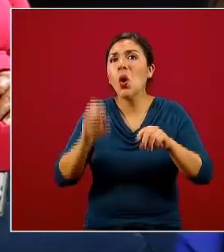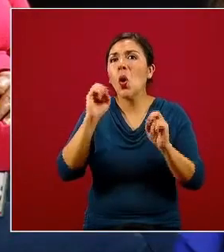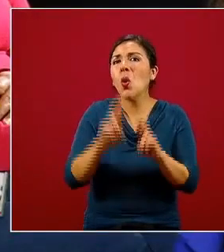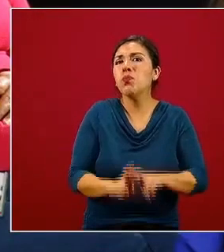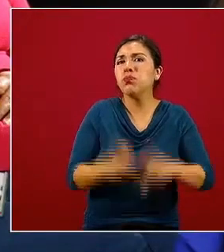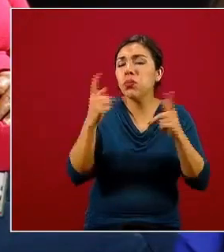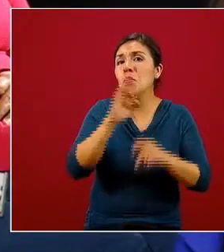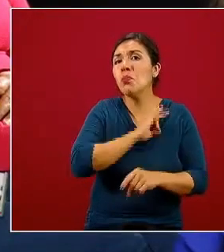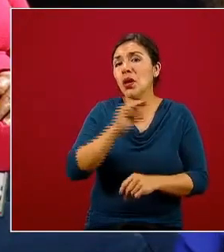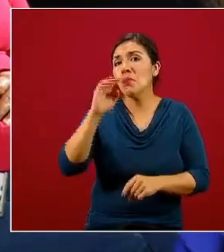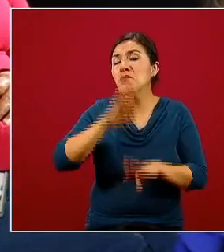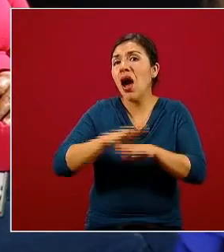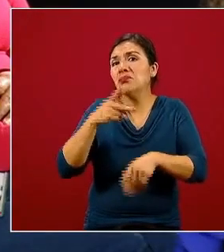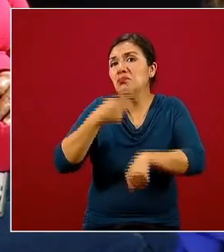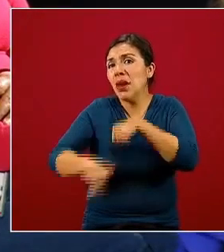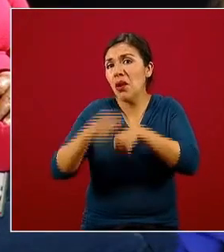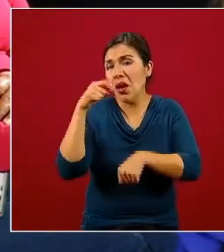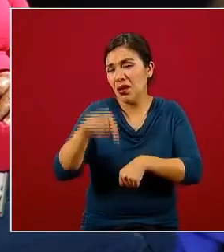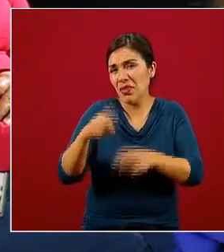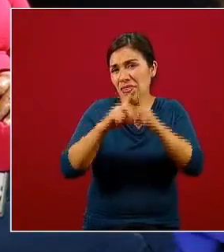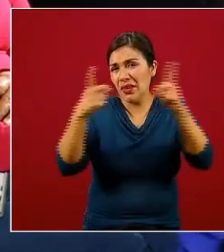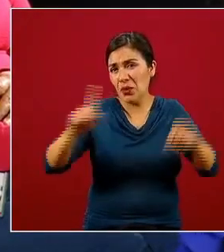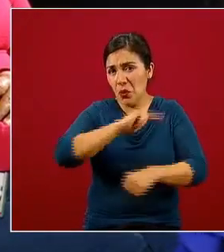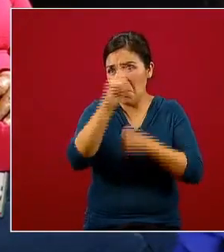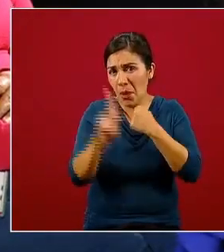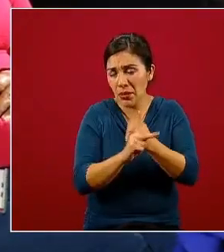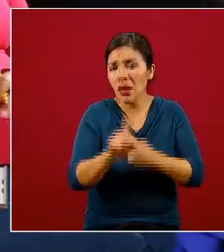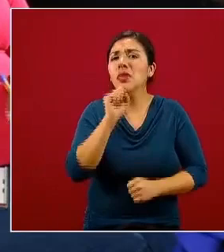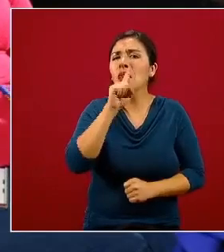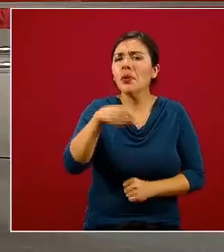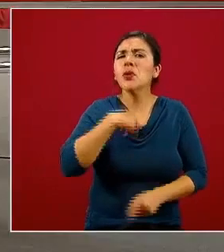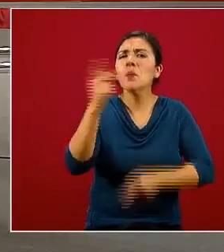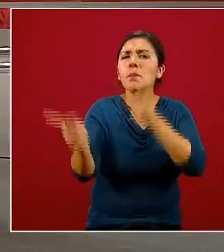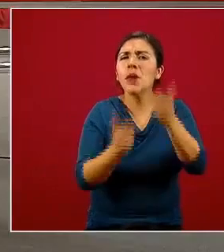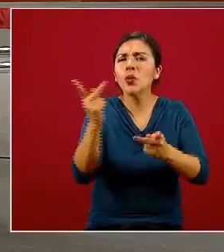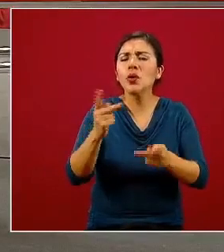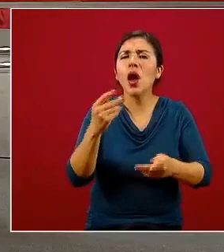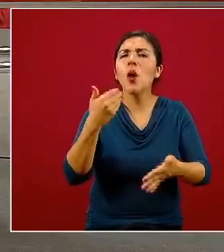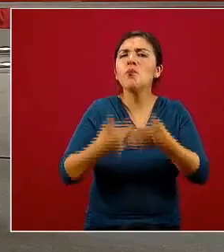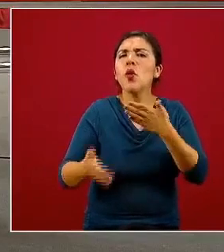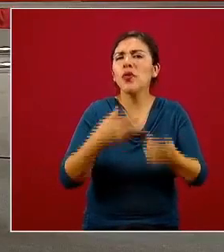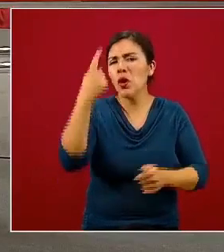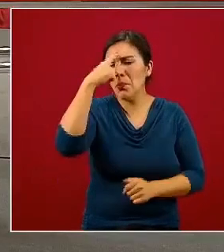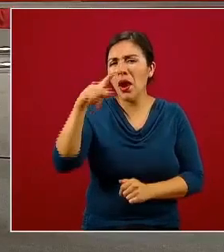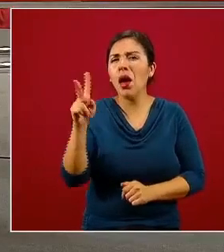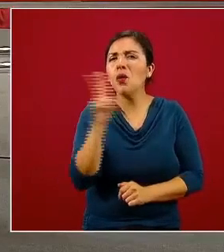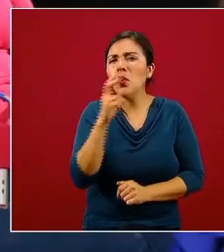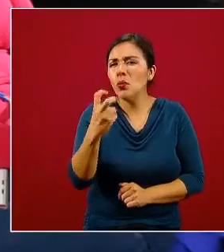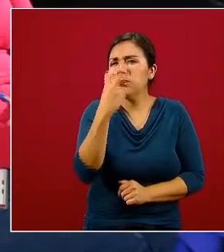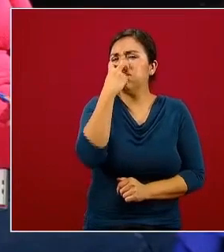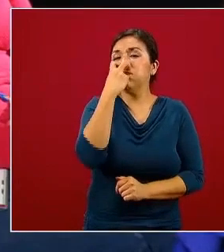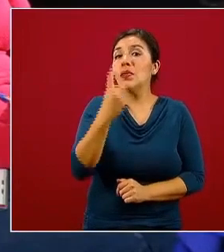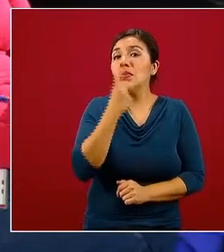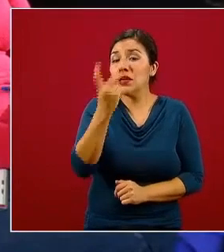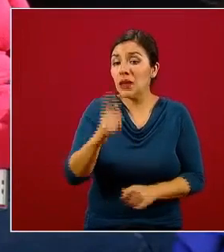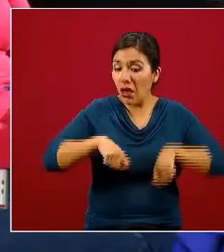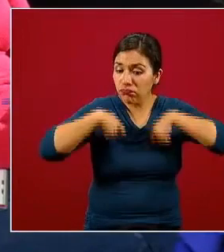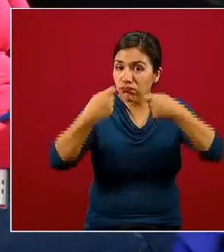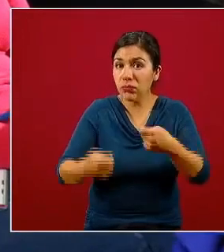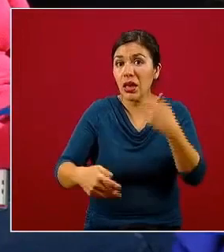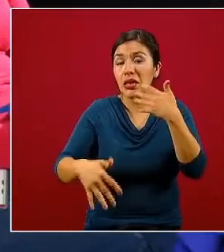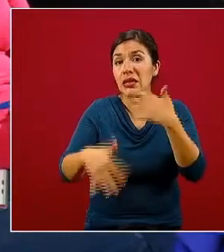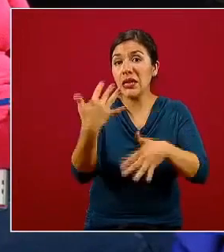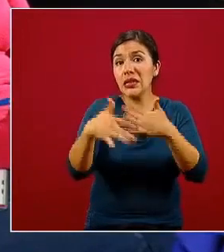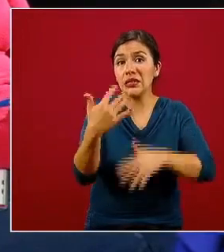desarrollo del país? Preguntarle también sobre los modelos de ventiladores que quedaron de entregar el 15 de